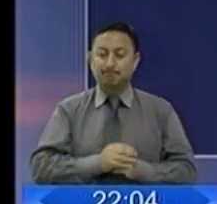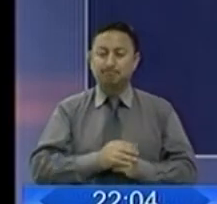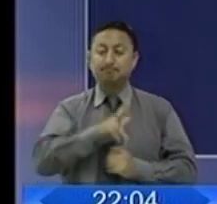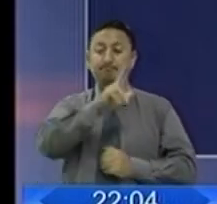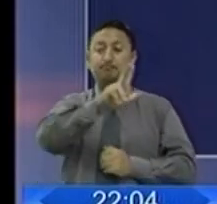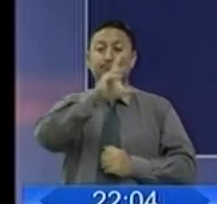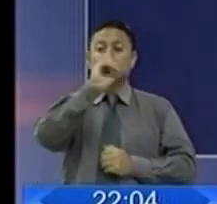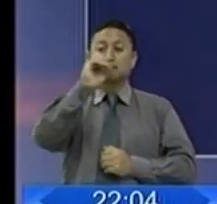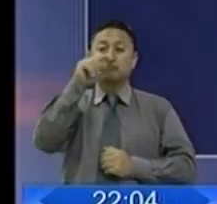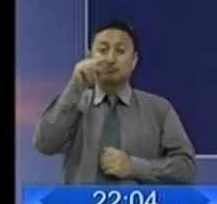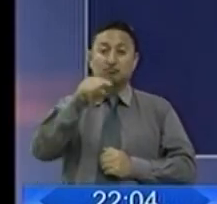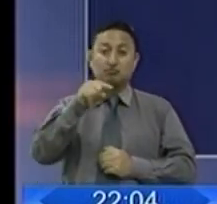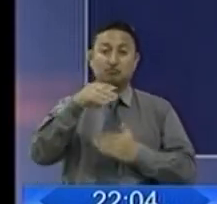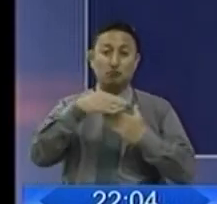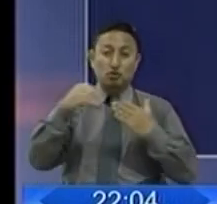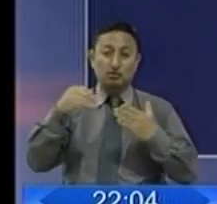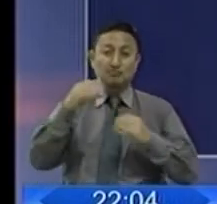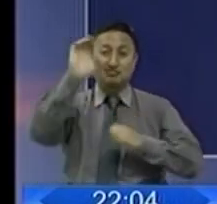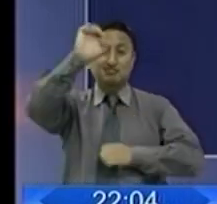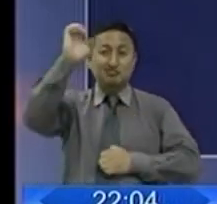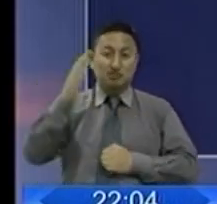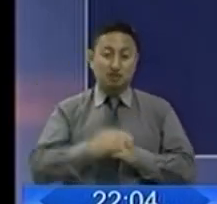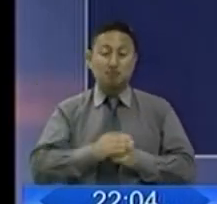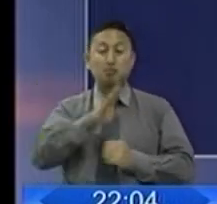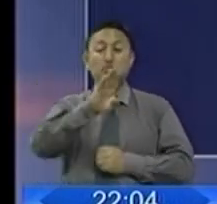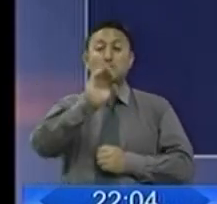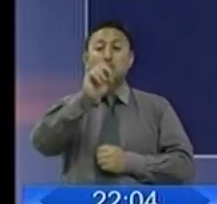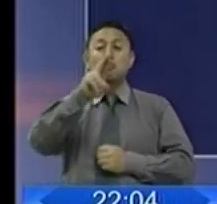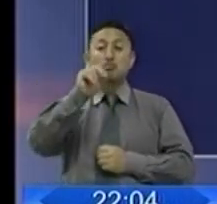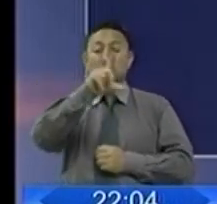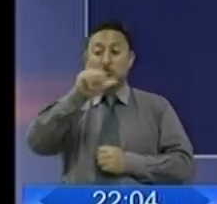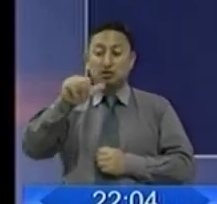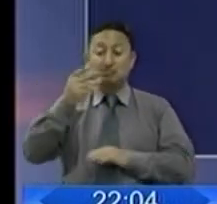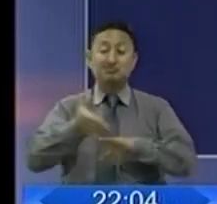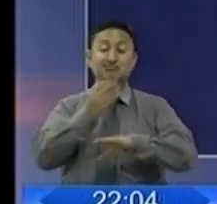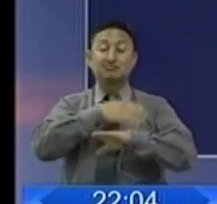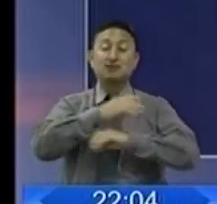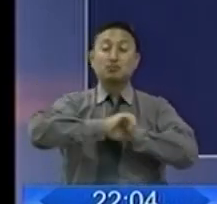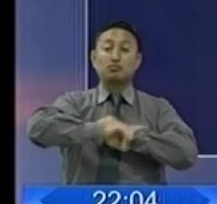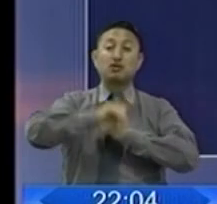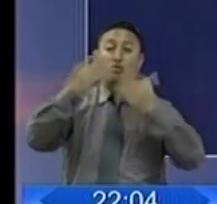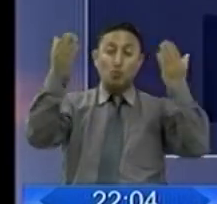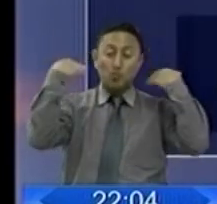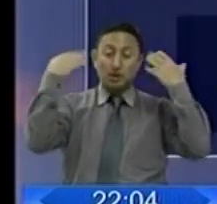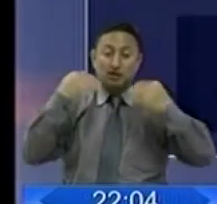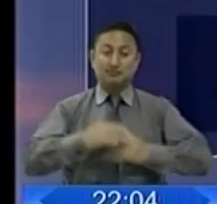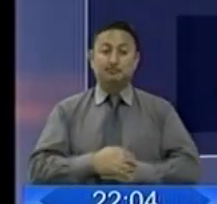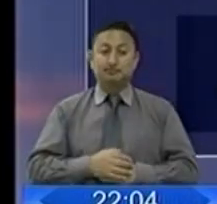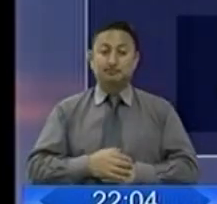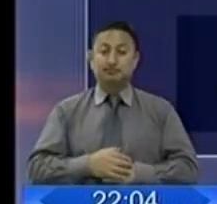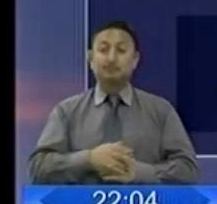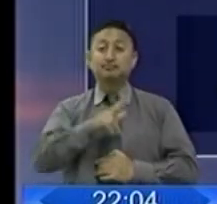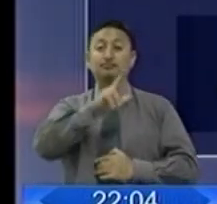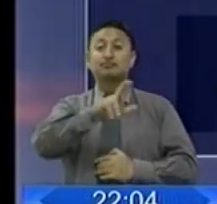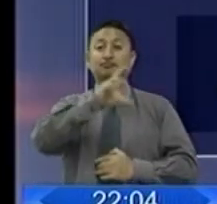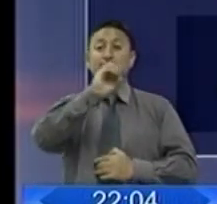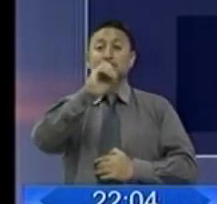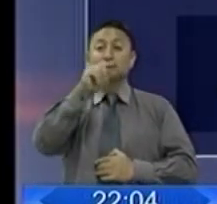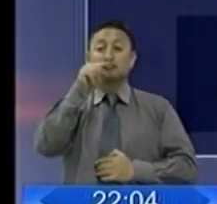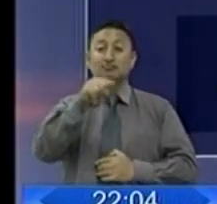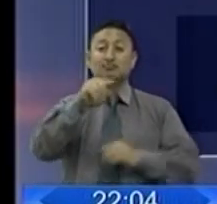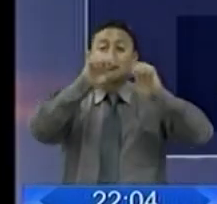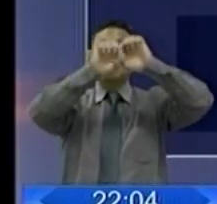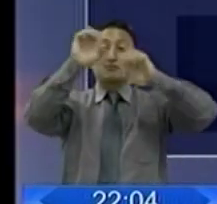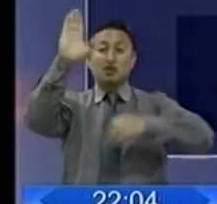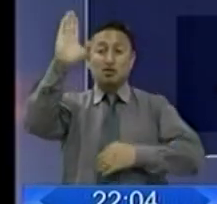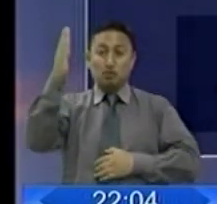de Odebrecht a Viviana Bonilla, cuando estaba de candidata a la alcaldía de Guayaquil, y $300,000 de Odebrecht y